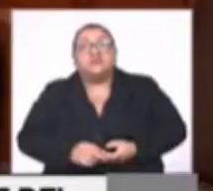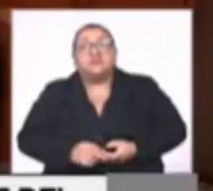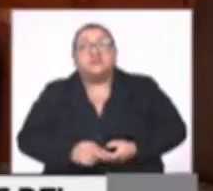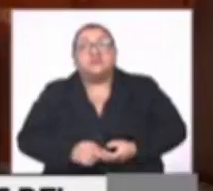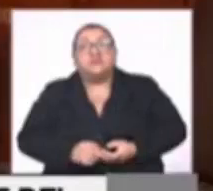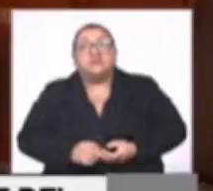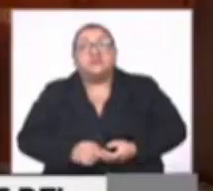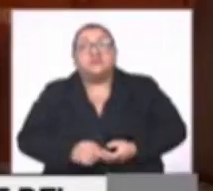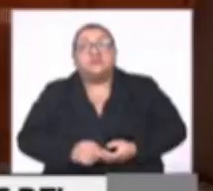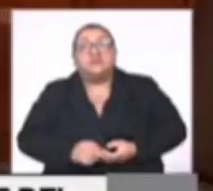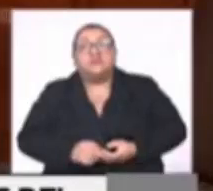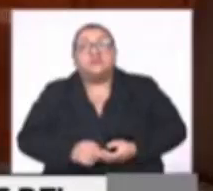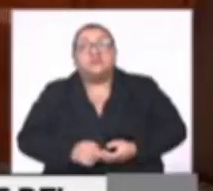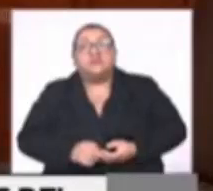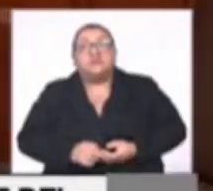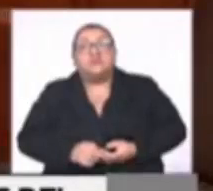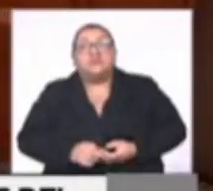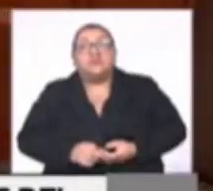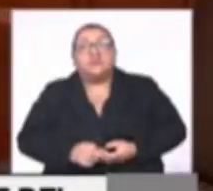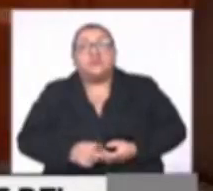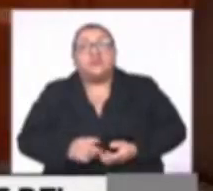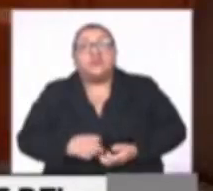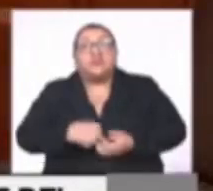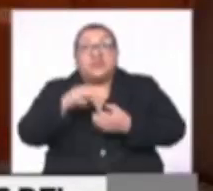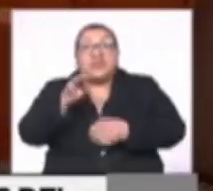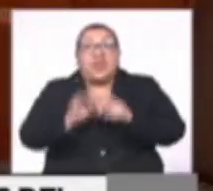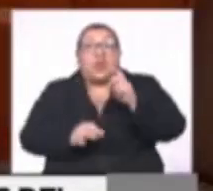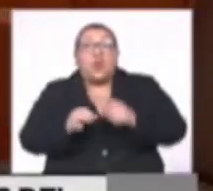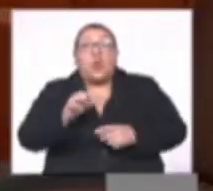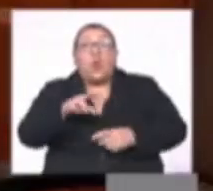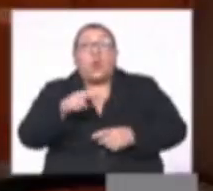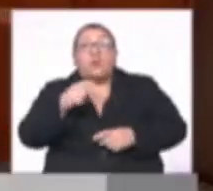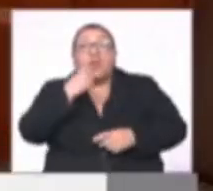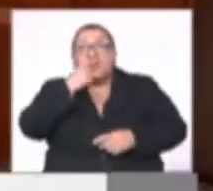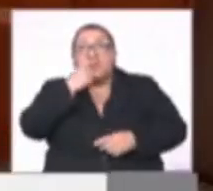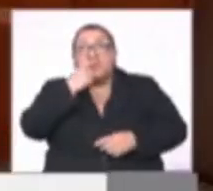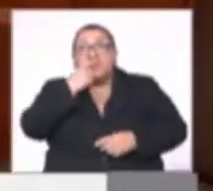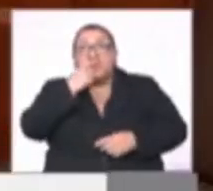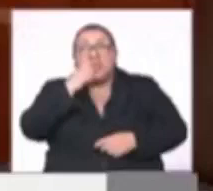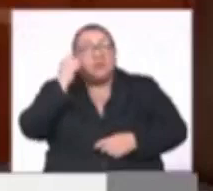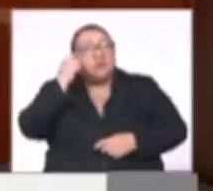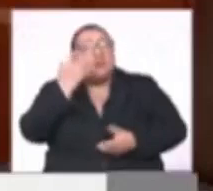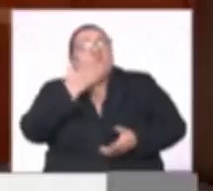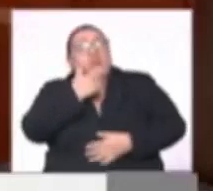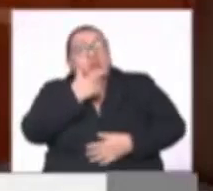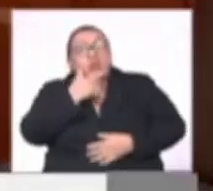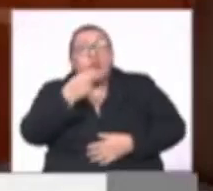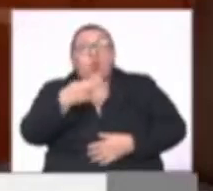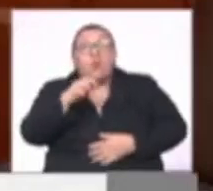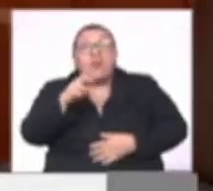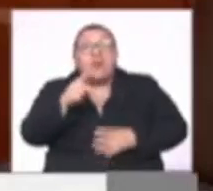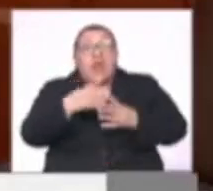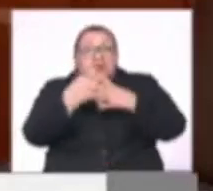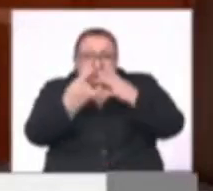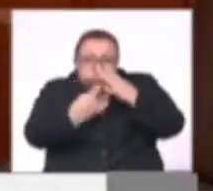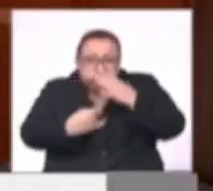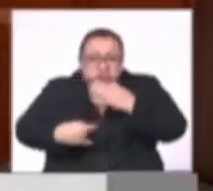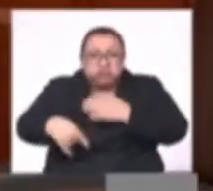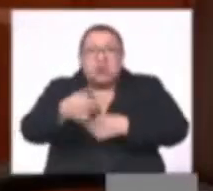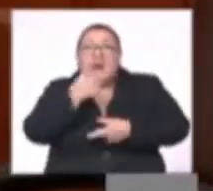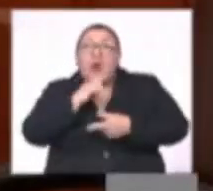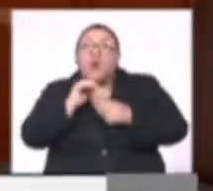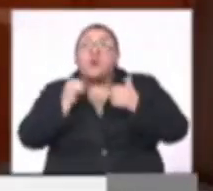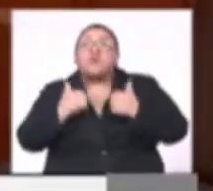el ser humano debido a que son espacios que captan, purifican y proveen agua dulce para el consumo humano.